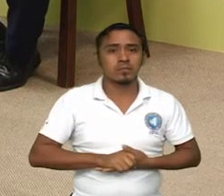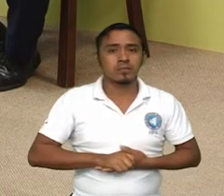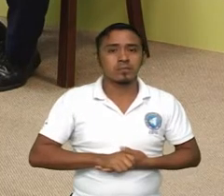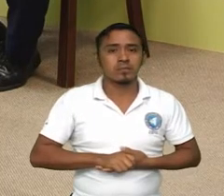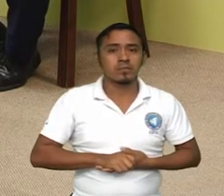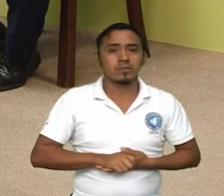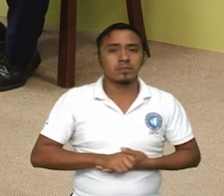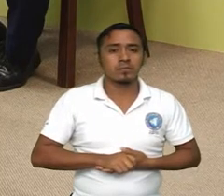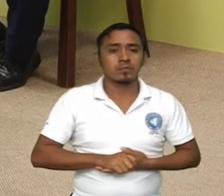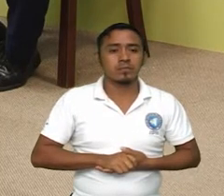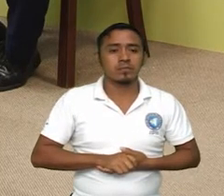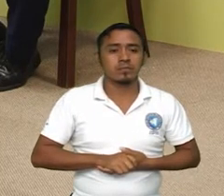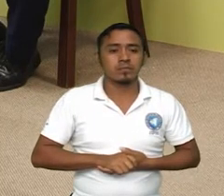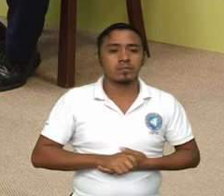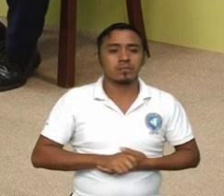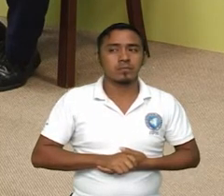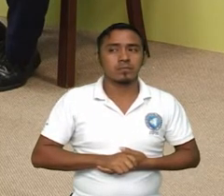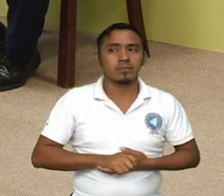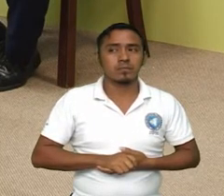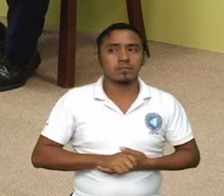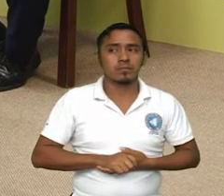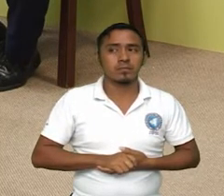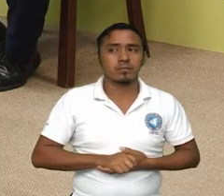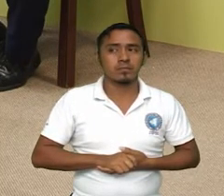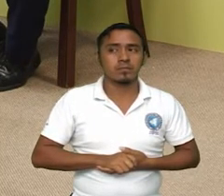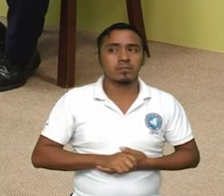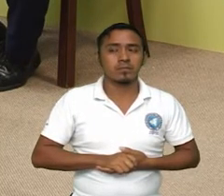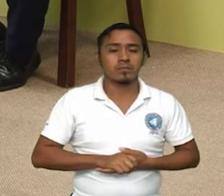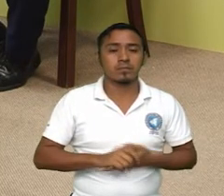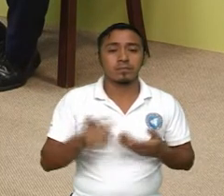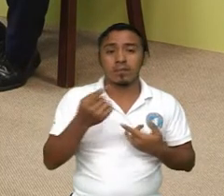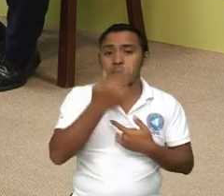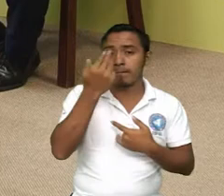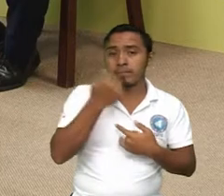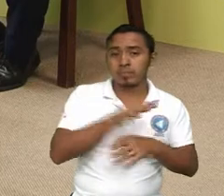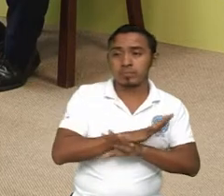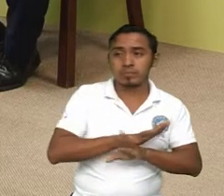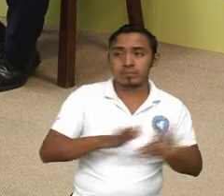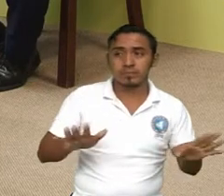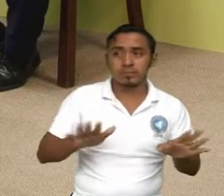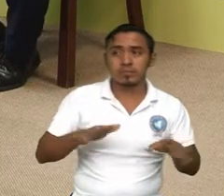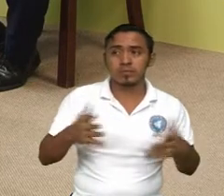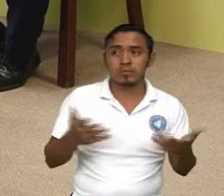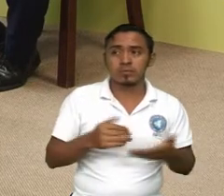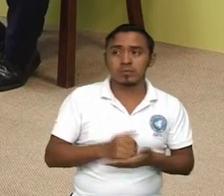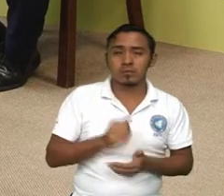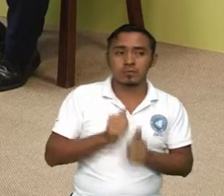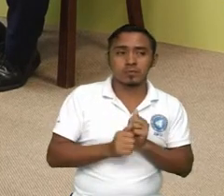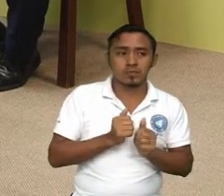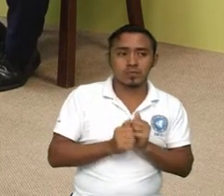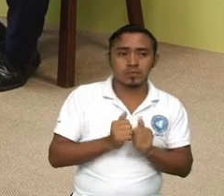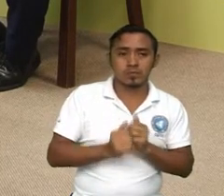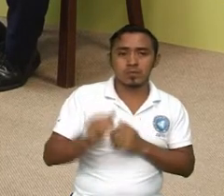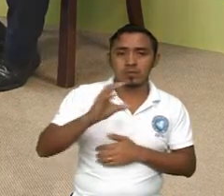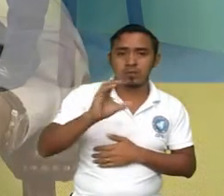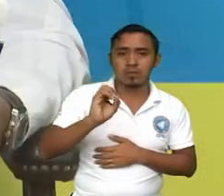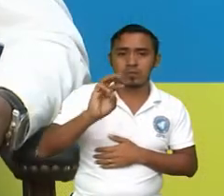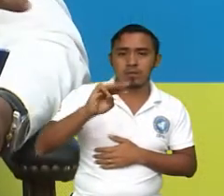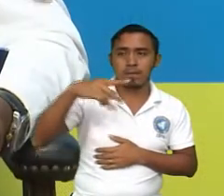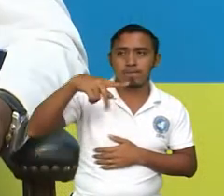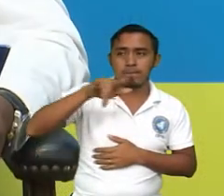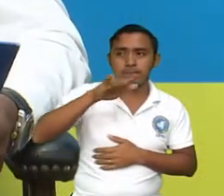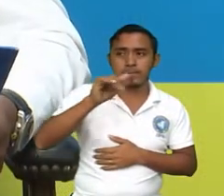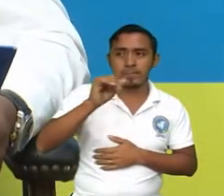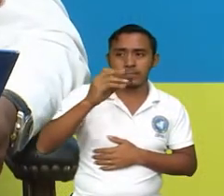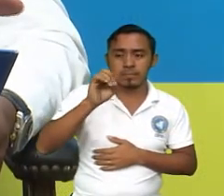enlace un enlace pero antes vamos a hacer la última pregunta de autor y cuál es una complicación y rápidamente las